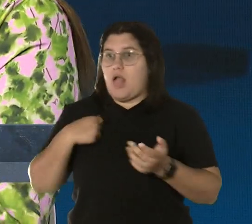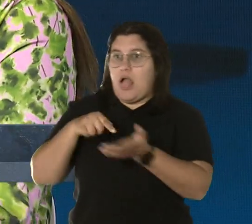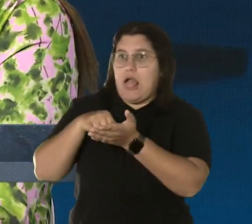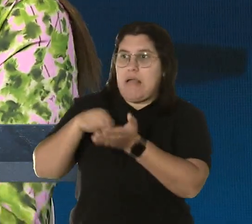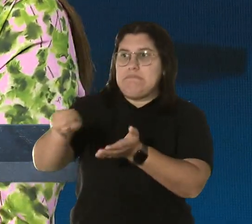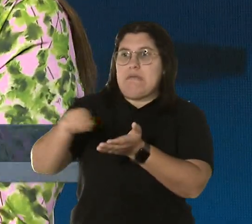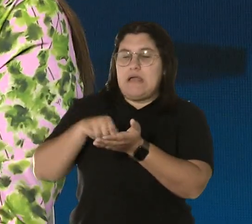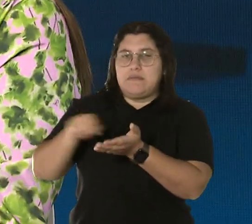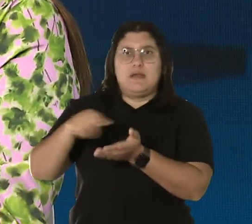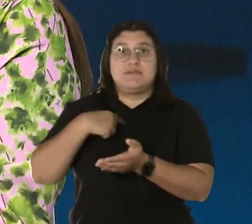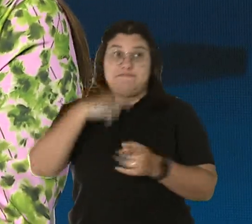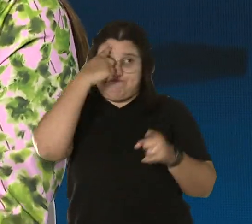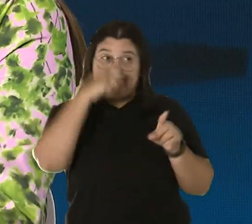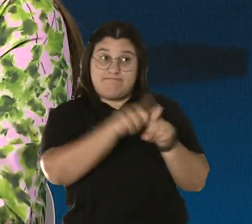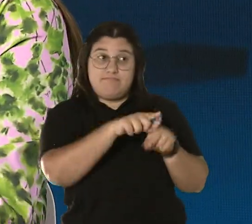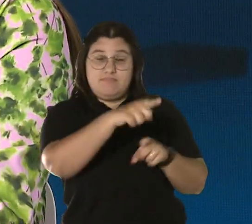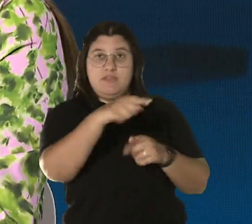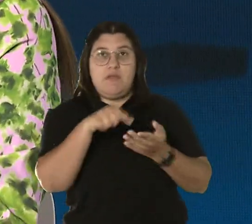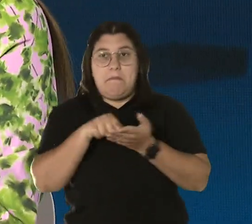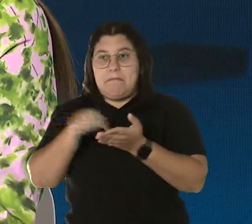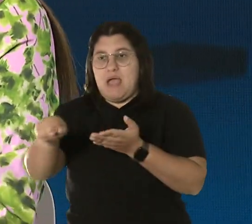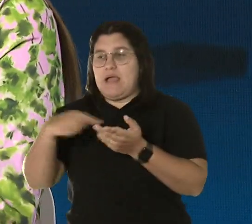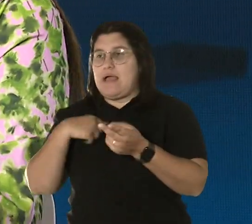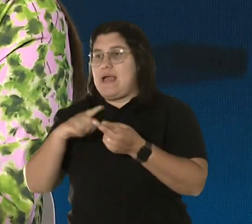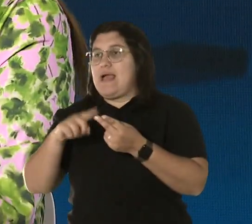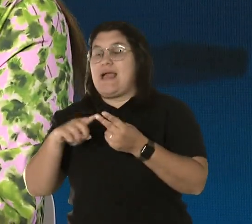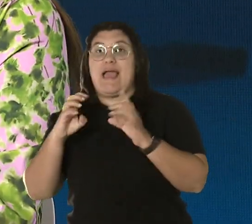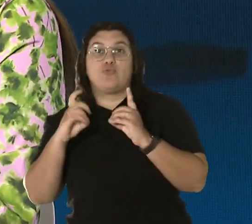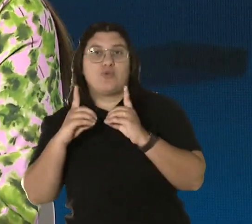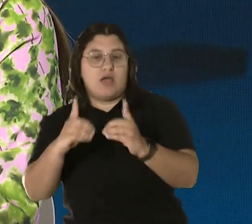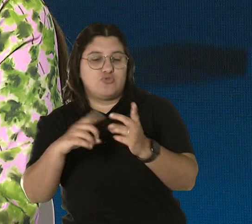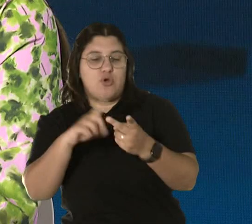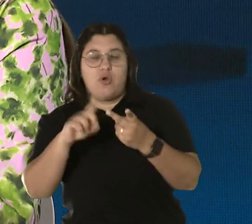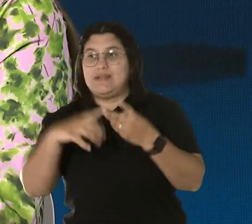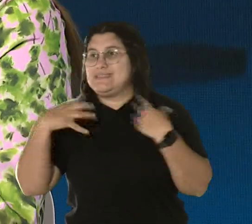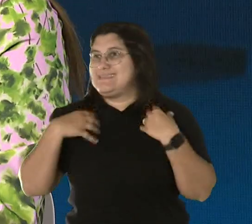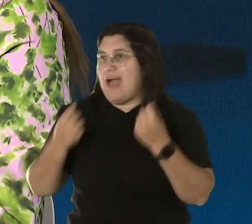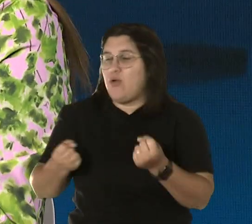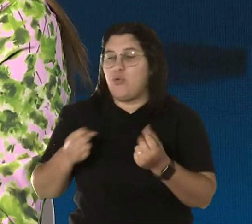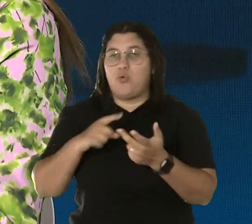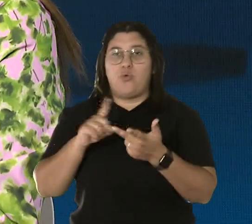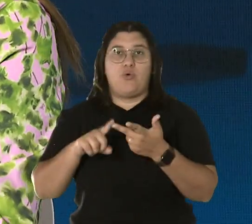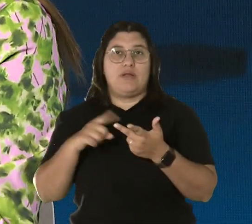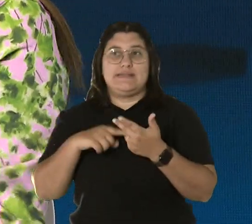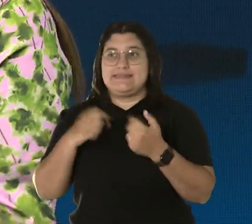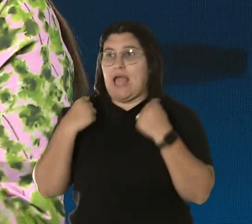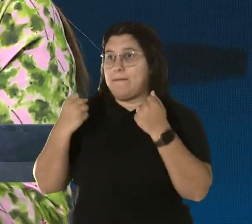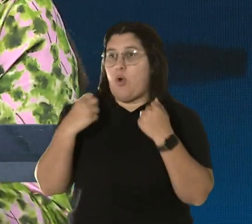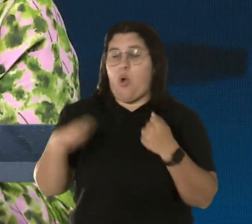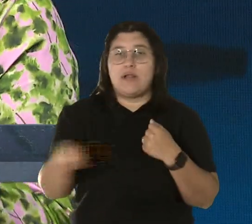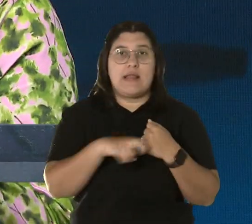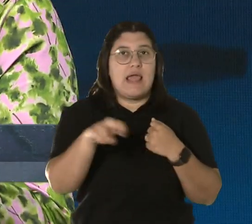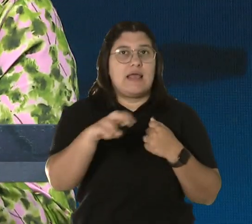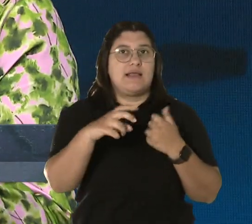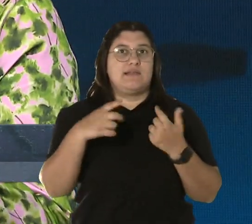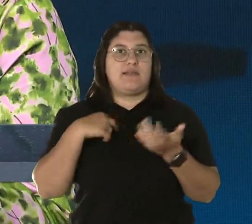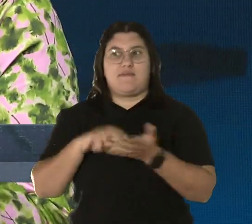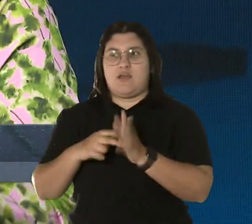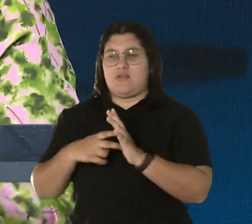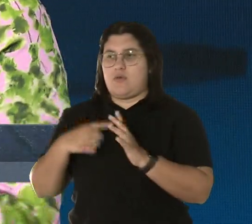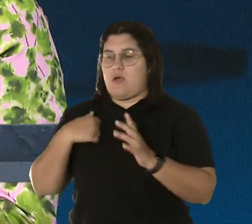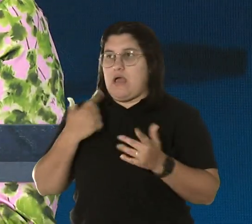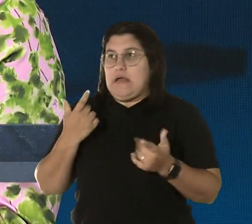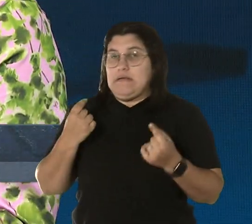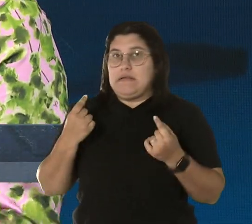bien, y estoy muy de acuerdo contigo, pagar el tema de la educación, el tema de la salud, el tema del transporte, o sea que yo tengo un problema de